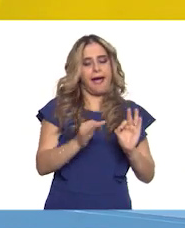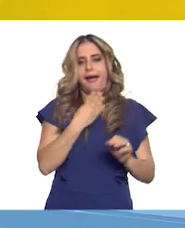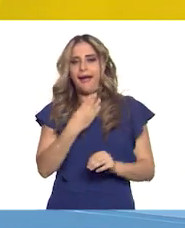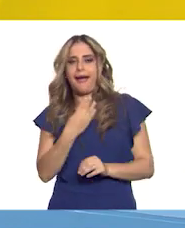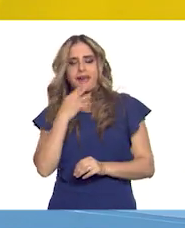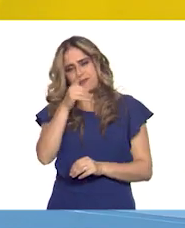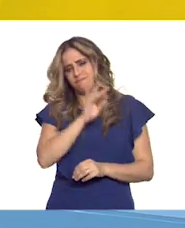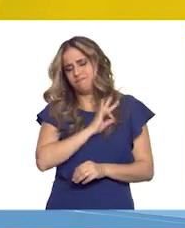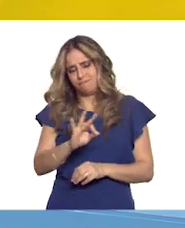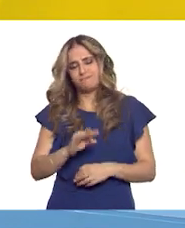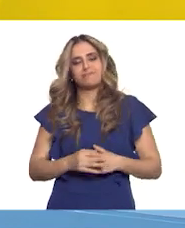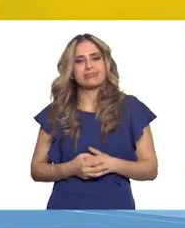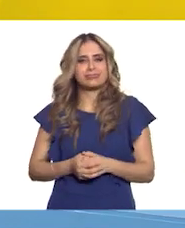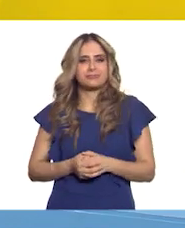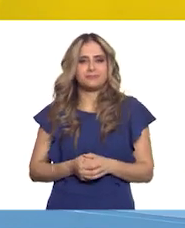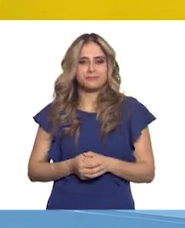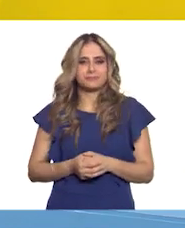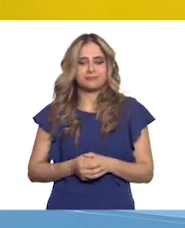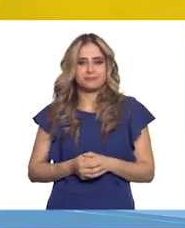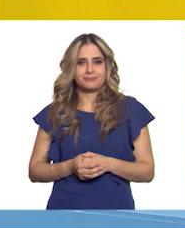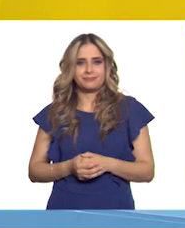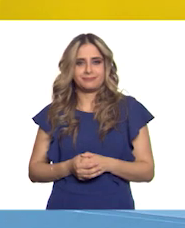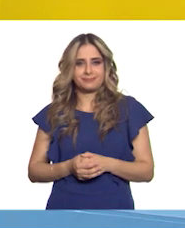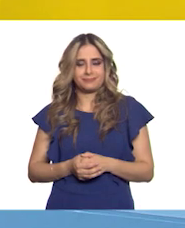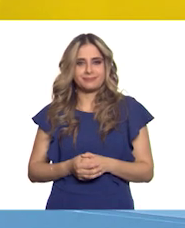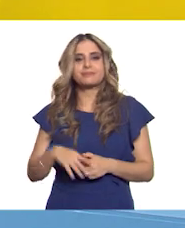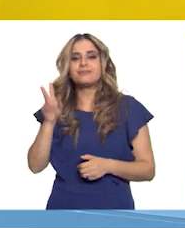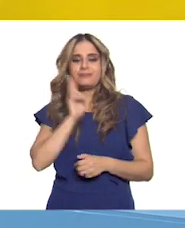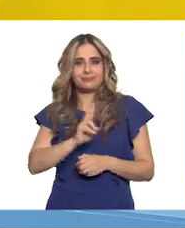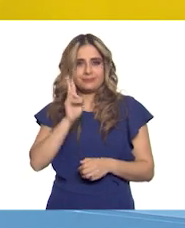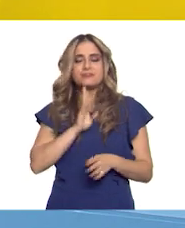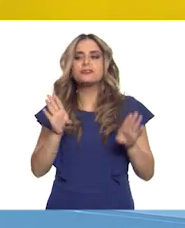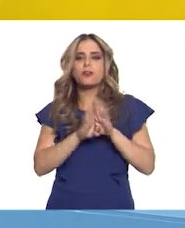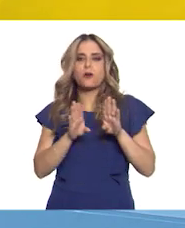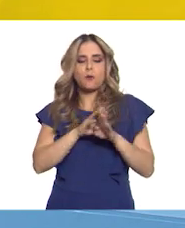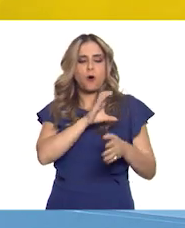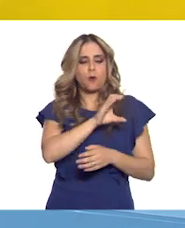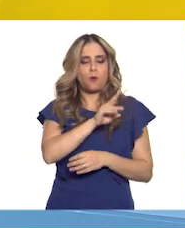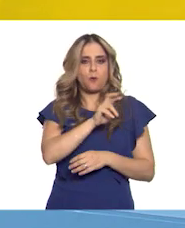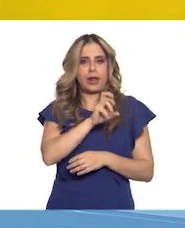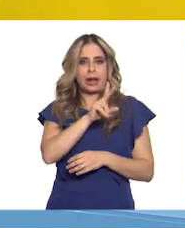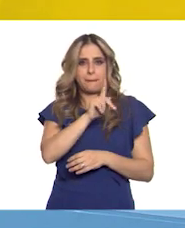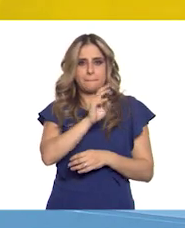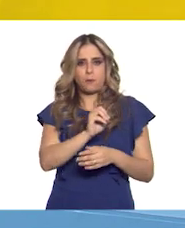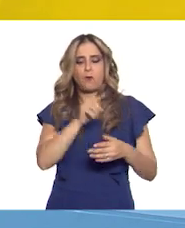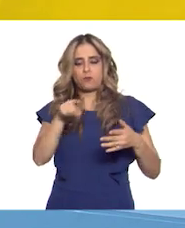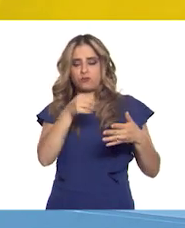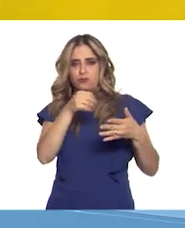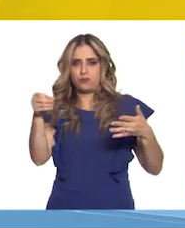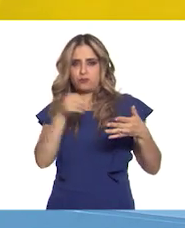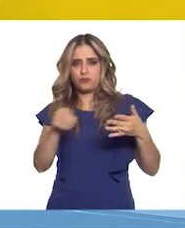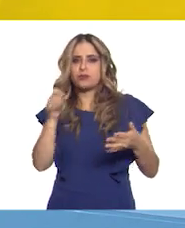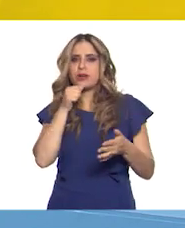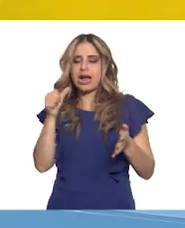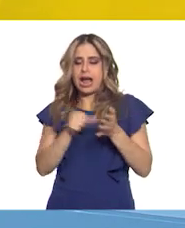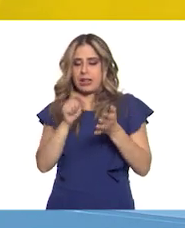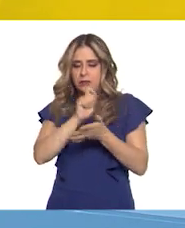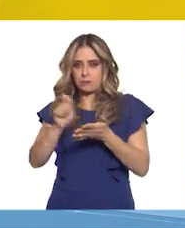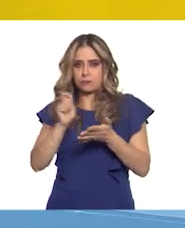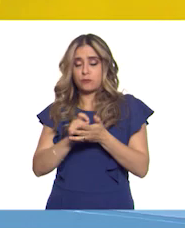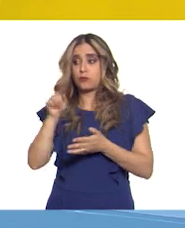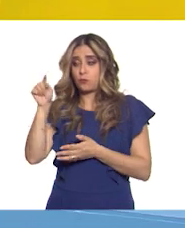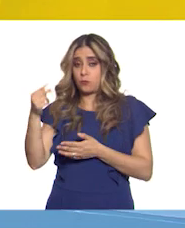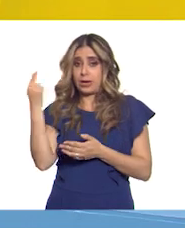esas variantes. Y para ello, pues vamos a ver cómo quedó el cuerpo y si necesitaras plantear e incluir lo de la combiteca en la